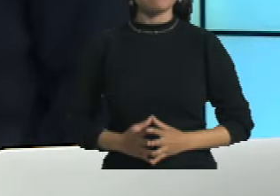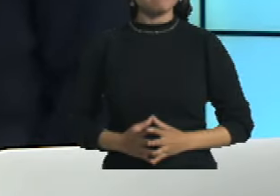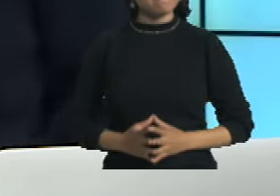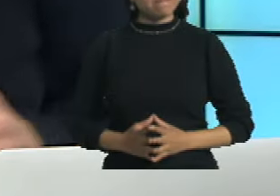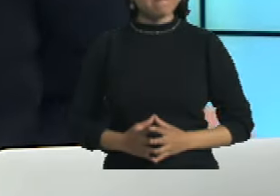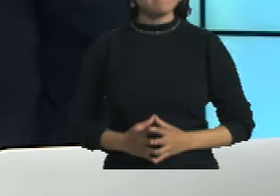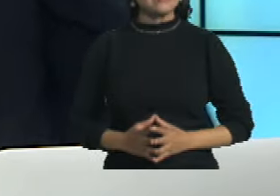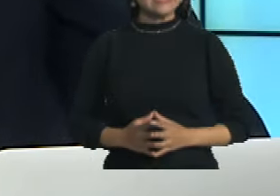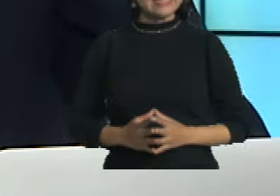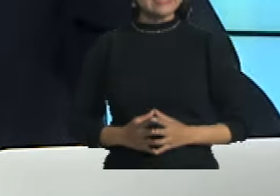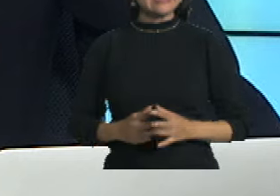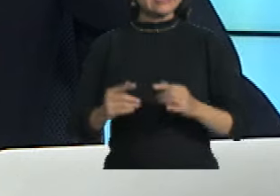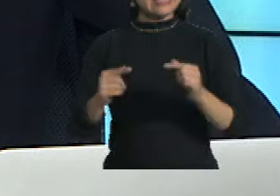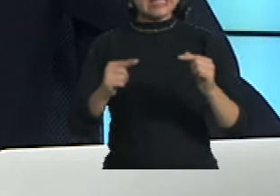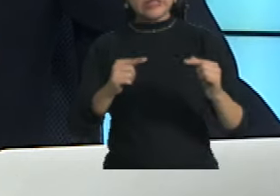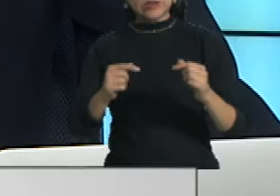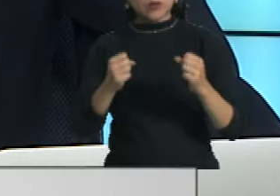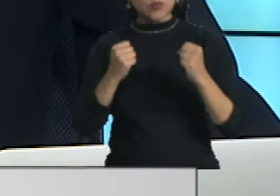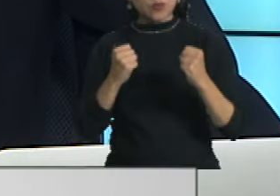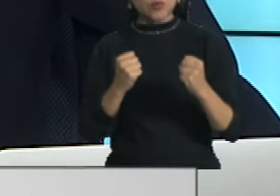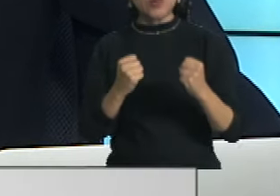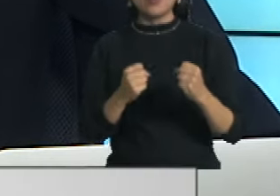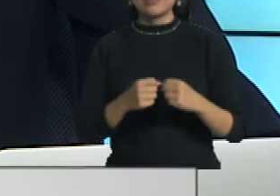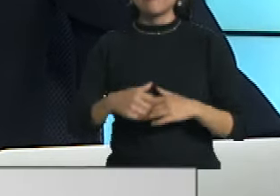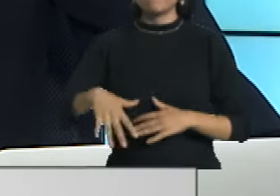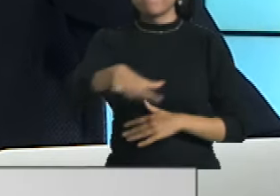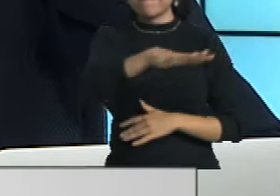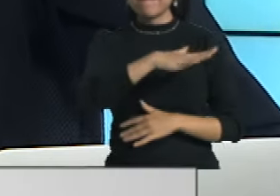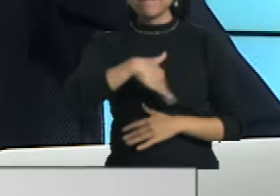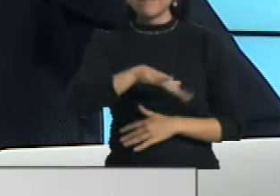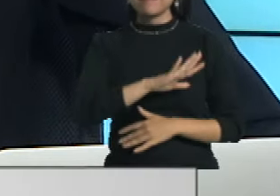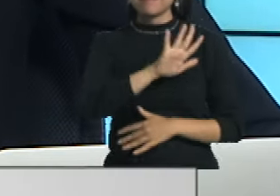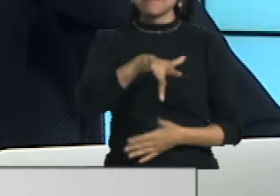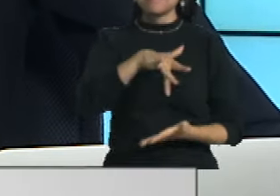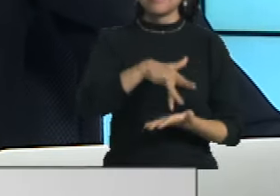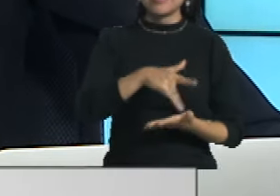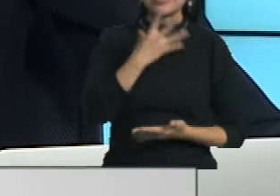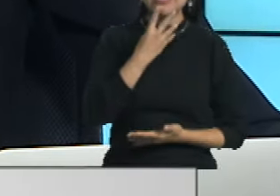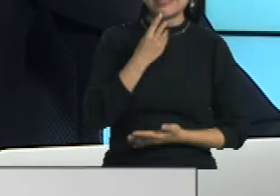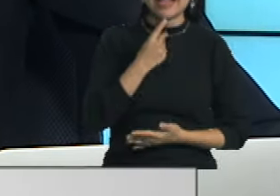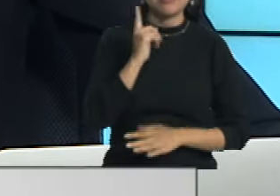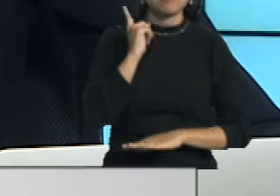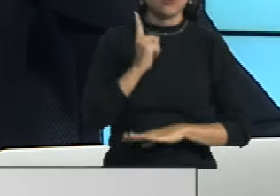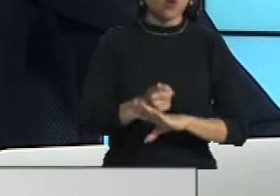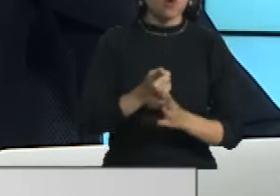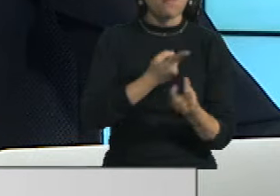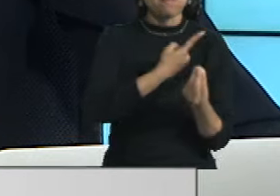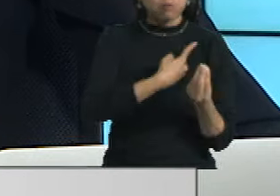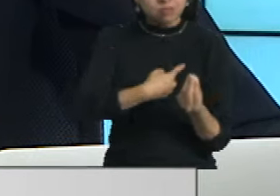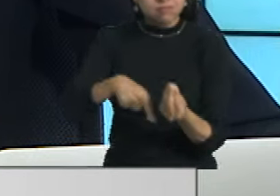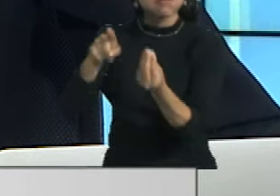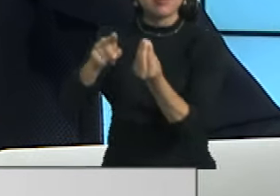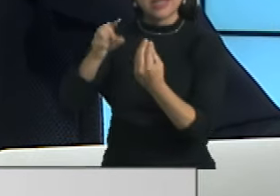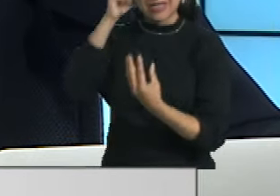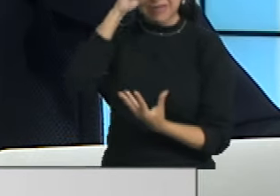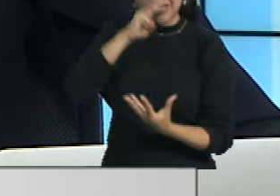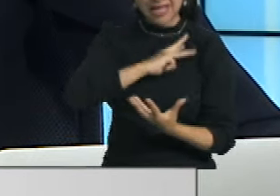Aumenta la tensión en Oriente Próximo. El gobierno de Israel nuevamente sugirió realizar una operación militar terrestre en el Líbano.